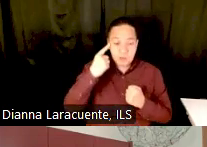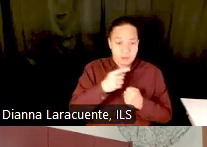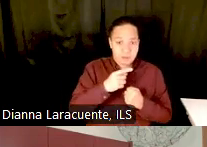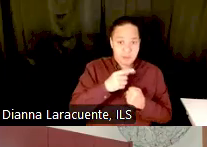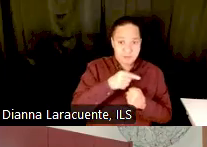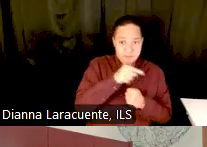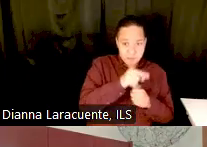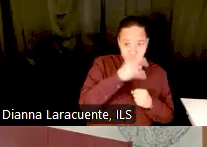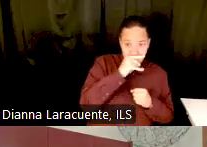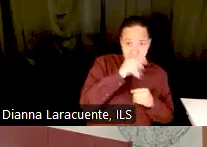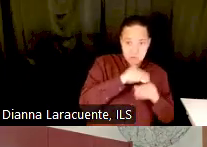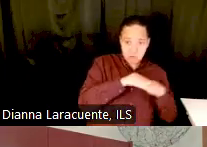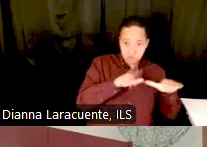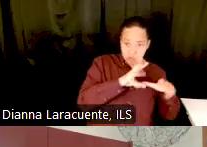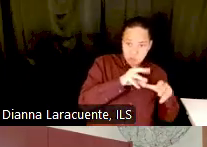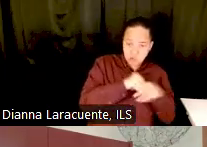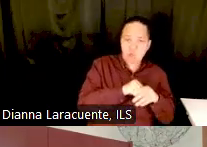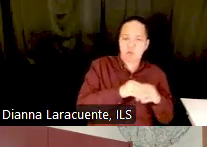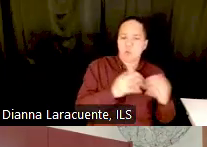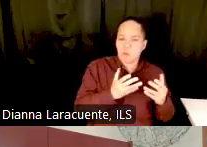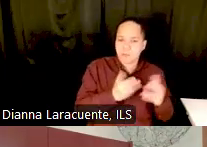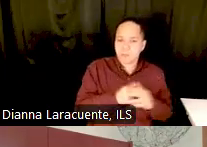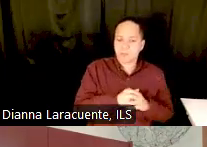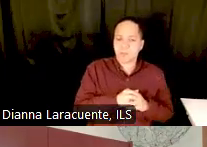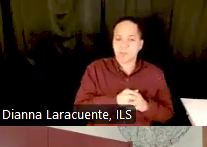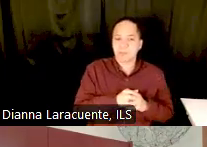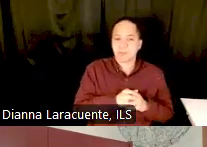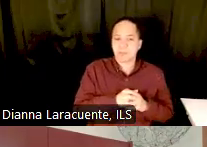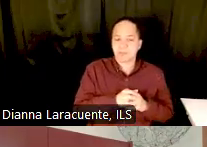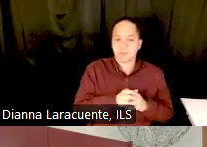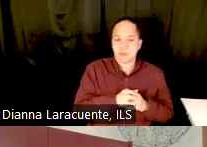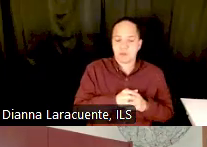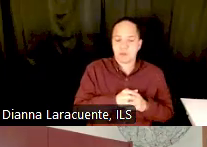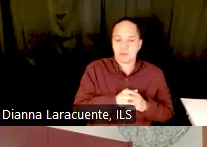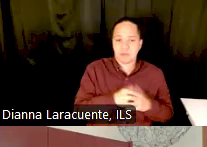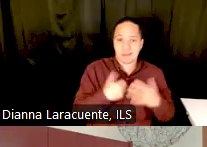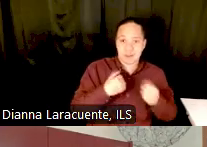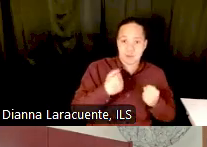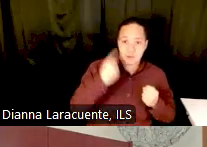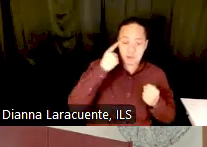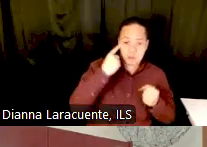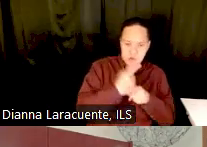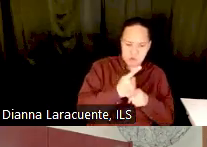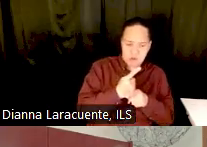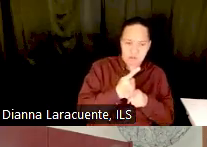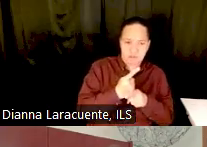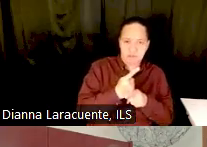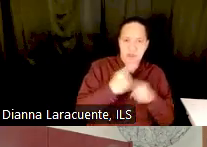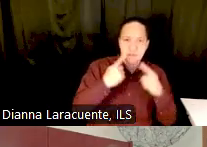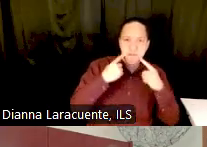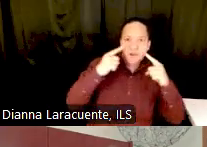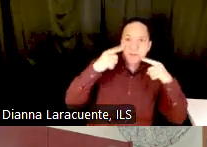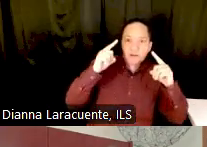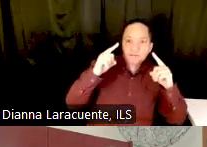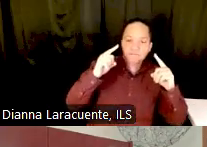que incluye, cuando hablamos de una salud mental adecuada, lo que estamos hablando es que se están logrando que